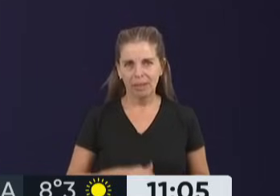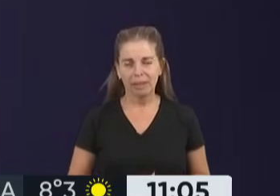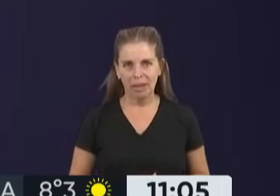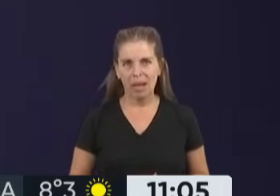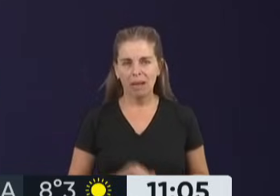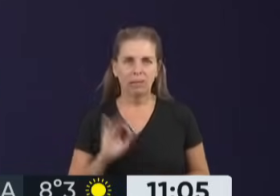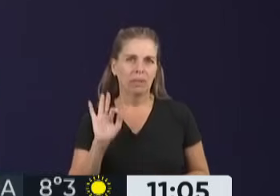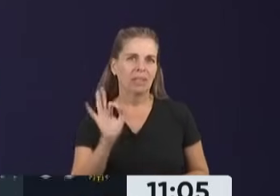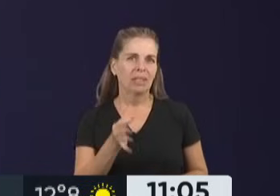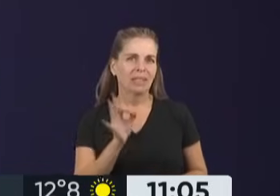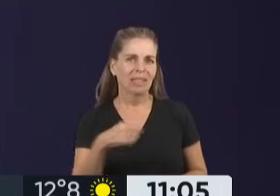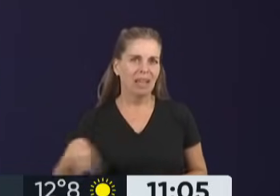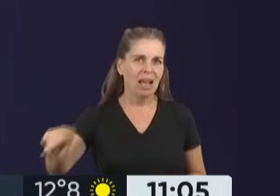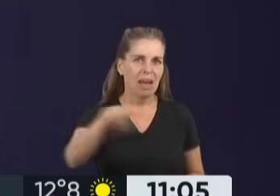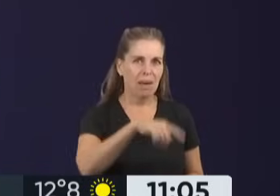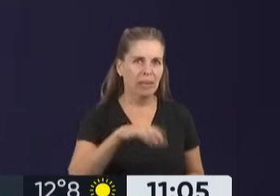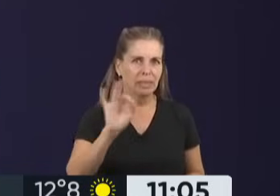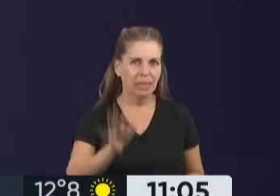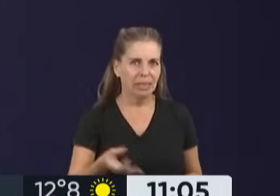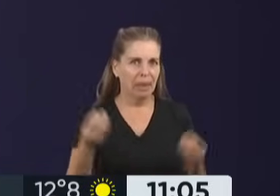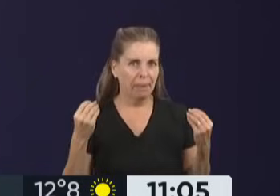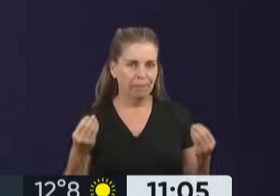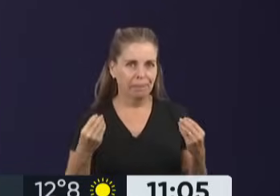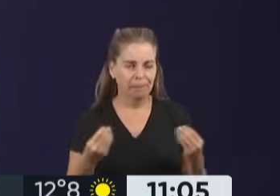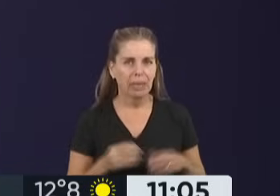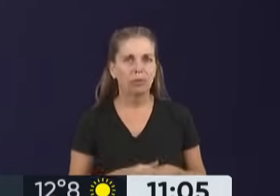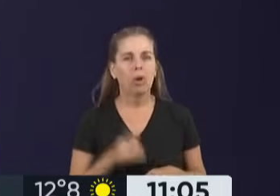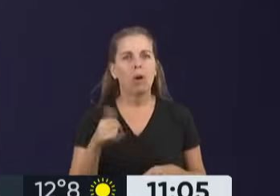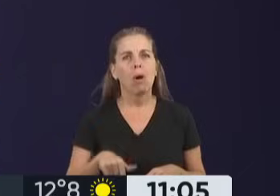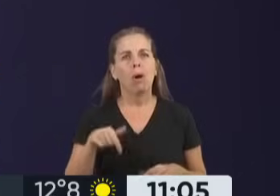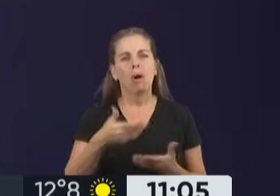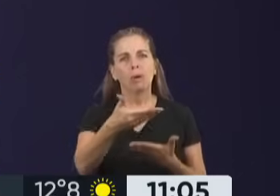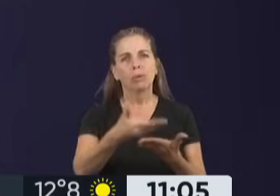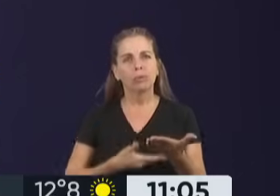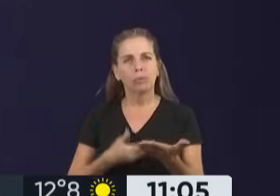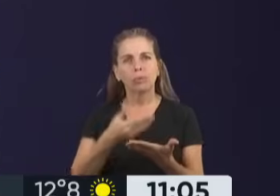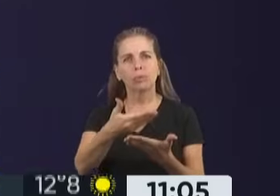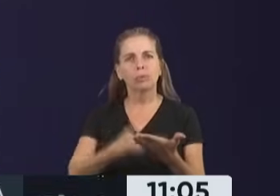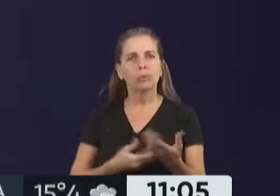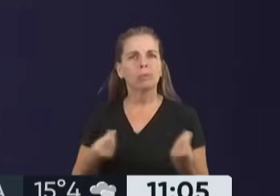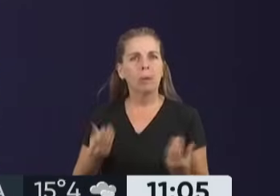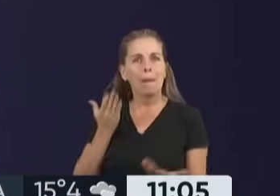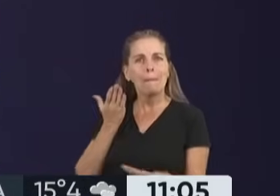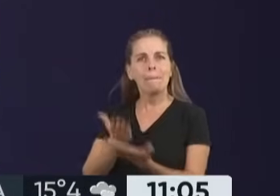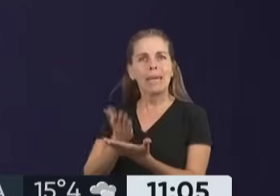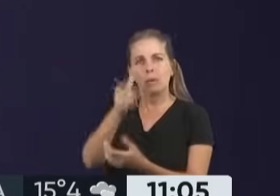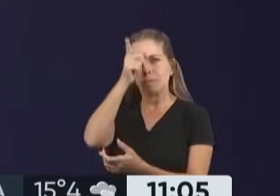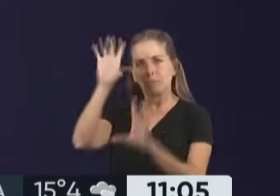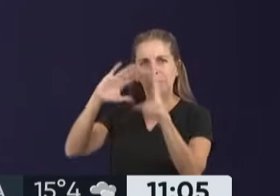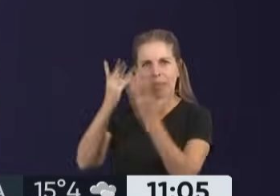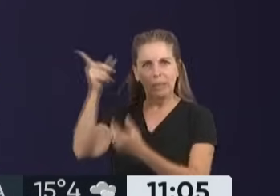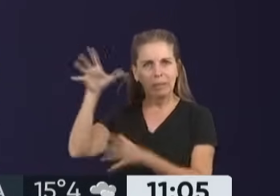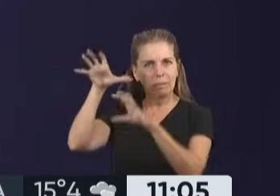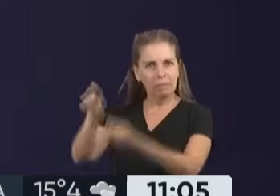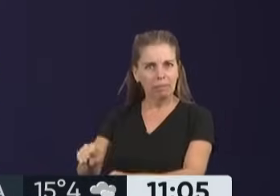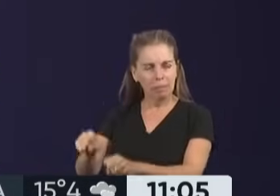ya de conocimiento de ustedes, a través de una circular roja, pidió al Interpol la detención del ministro del Interior